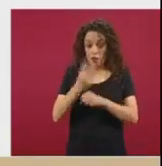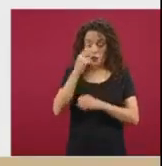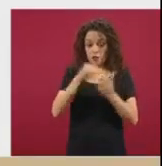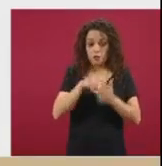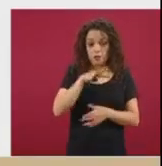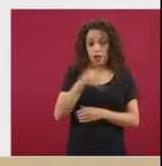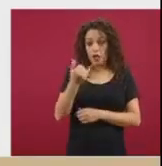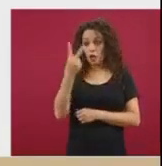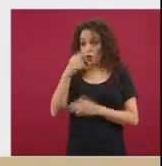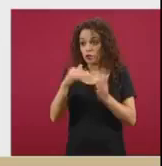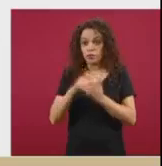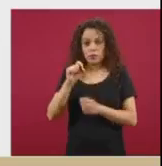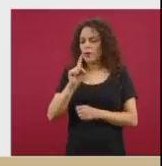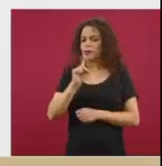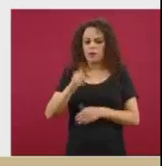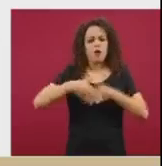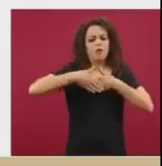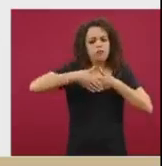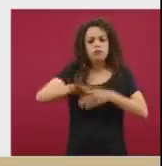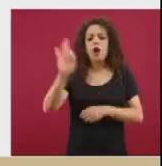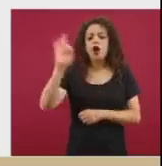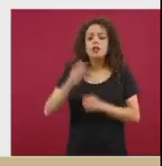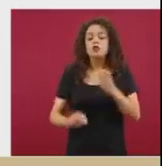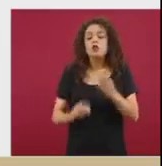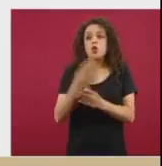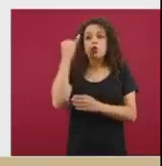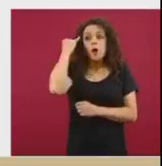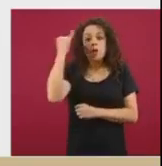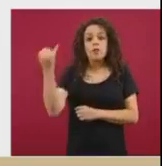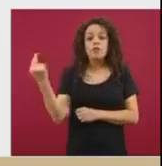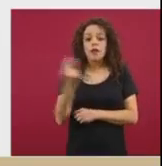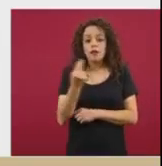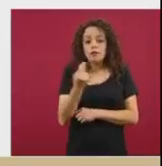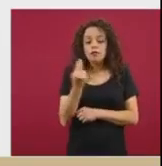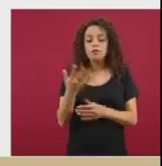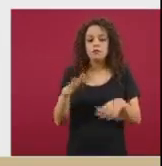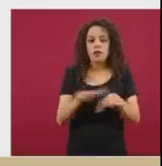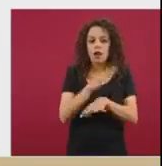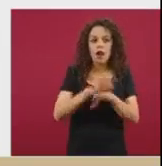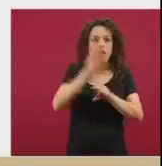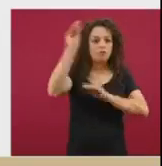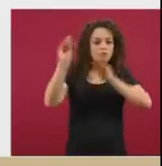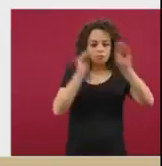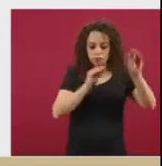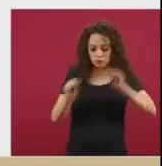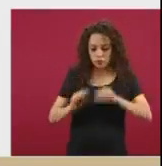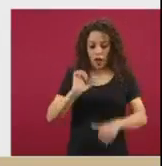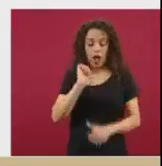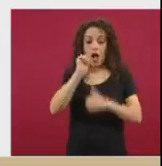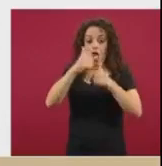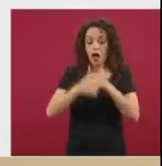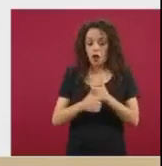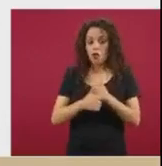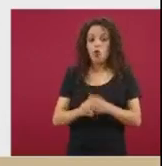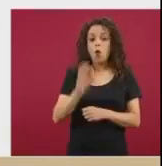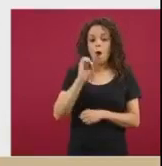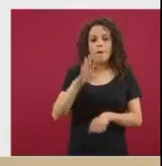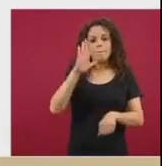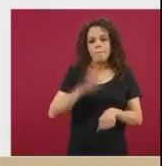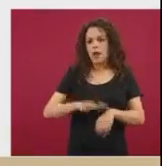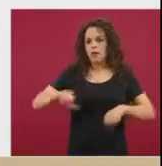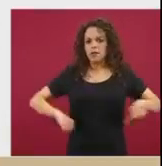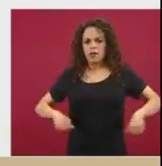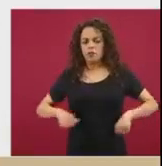salir nuevas ideas o tenemos que hacer alguna reingeniería para reorganizar alguna de estas situaciones o incluir nuevas actividades, pues